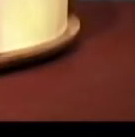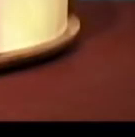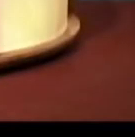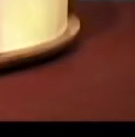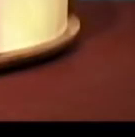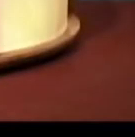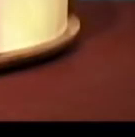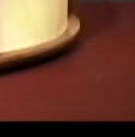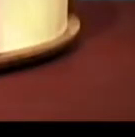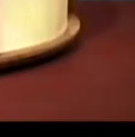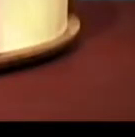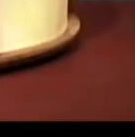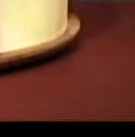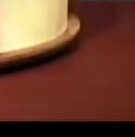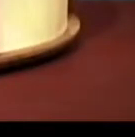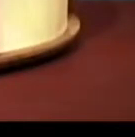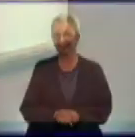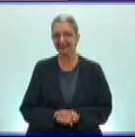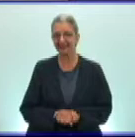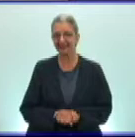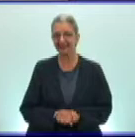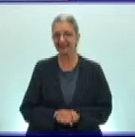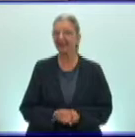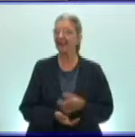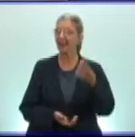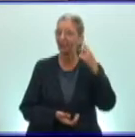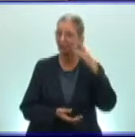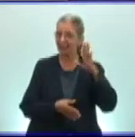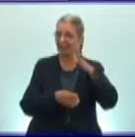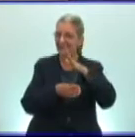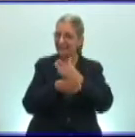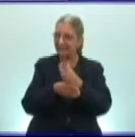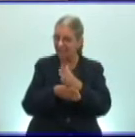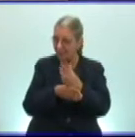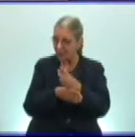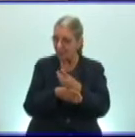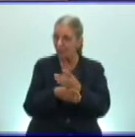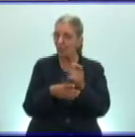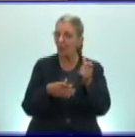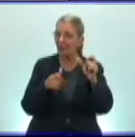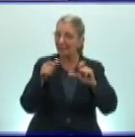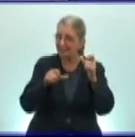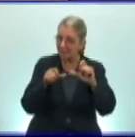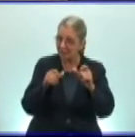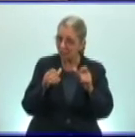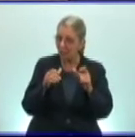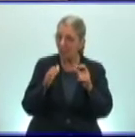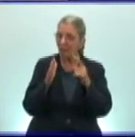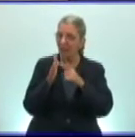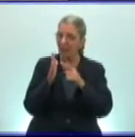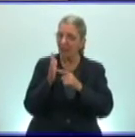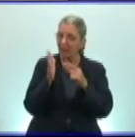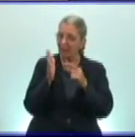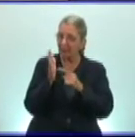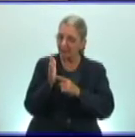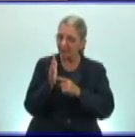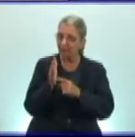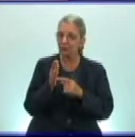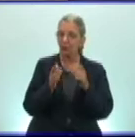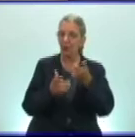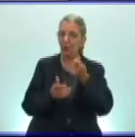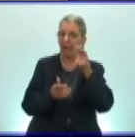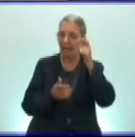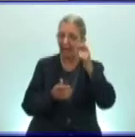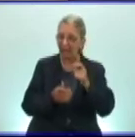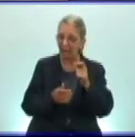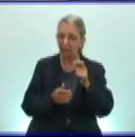Recuerda que los símbolos químicos son una representación escrita y abreviada de un elemento químico y de un átomo de este. Y